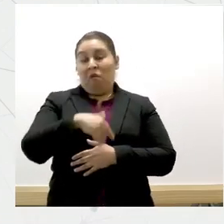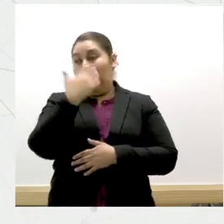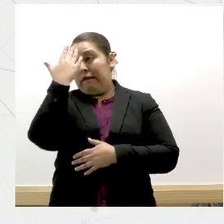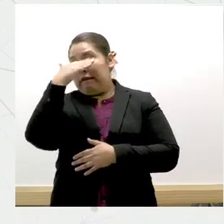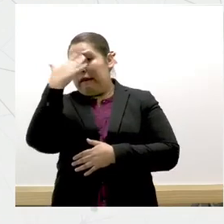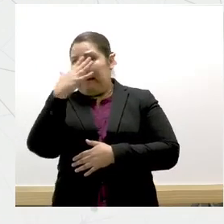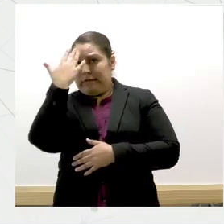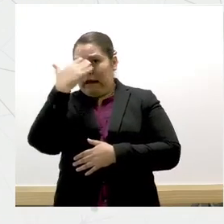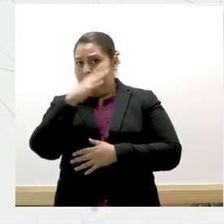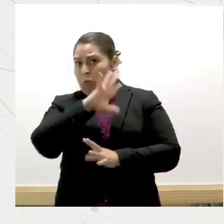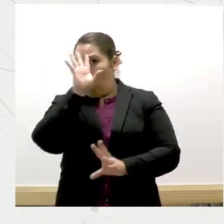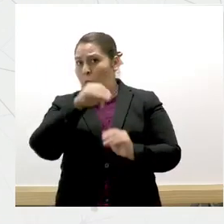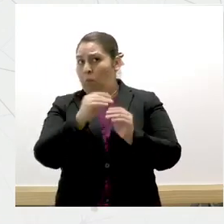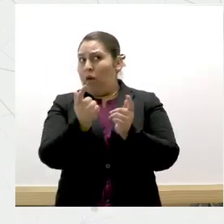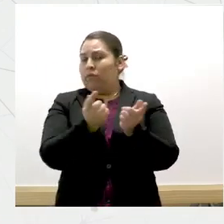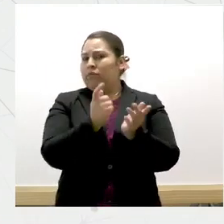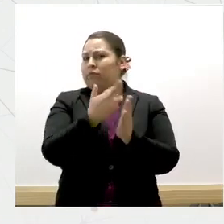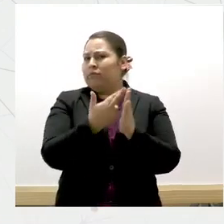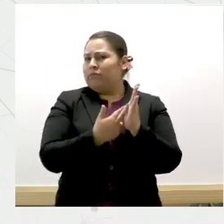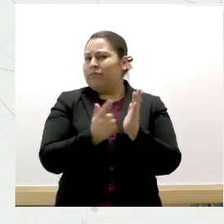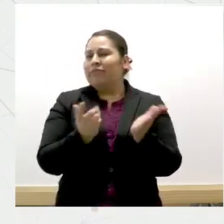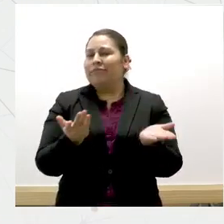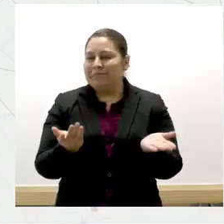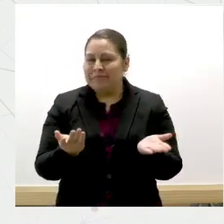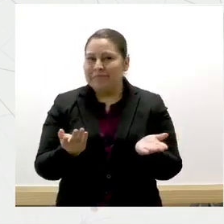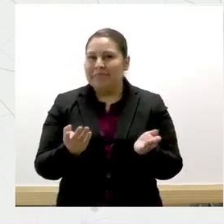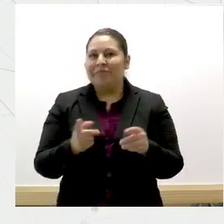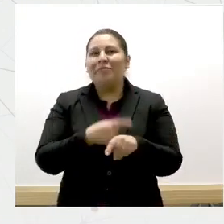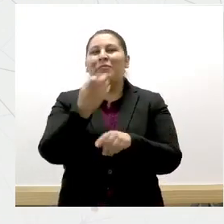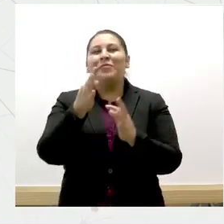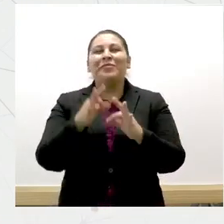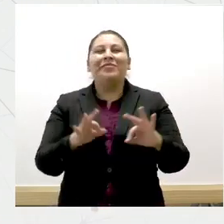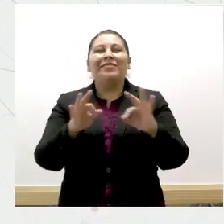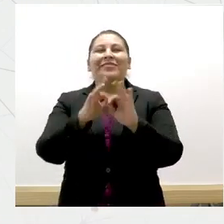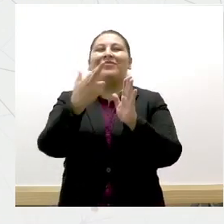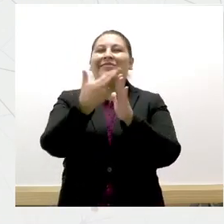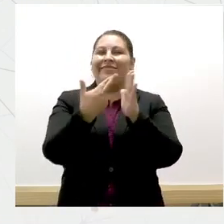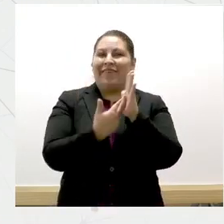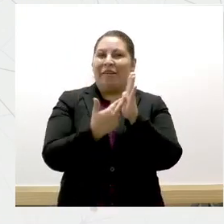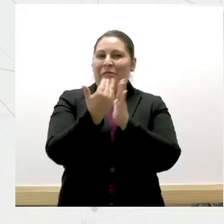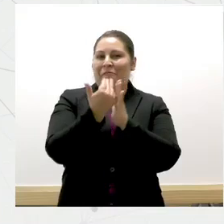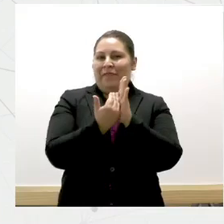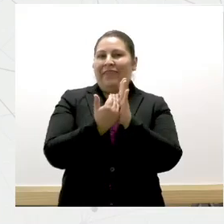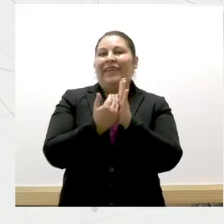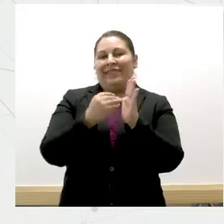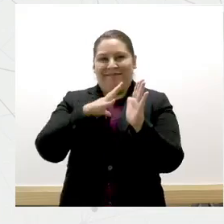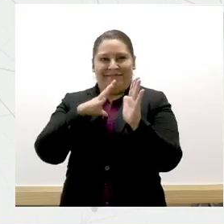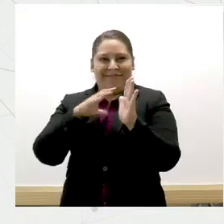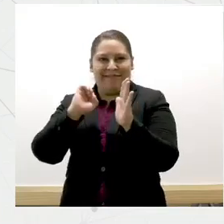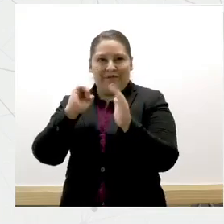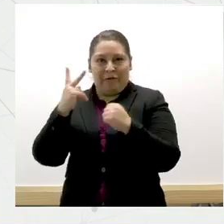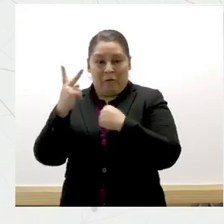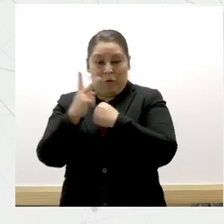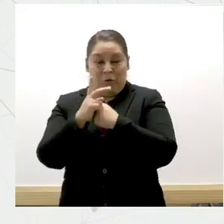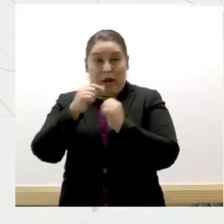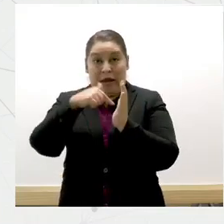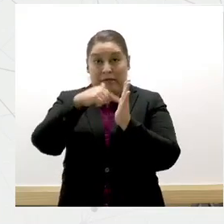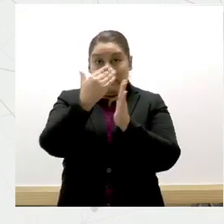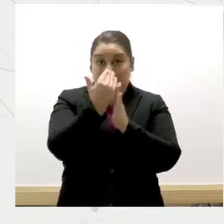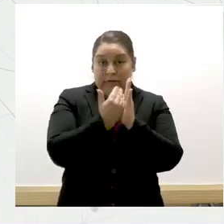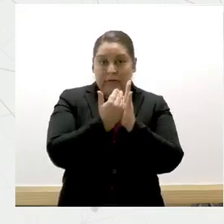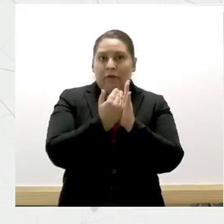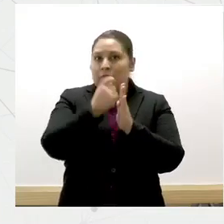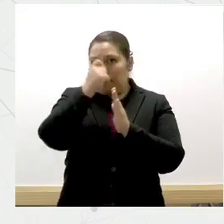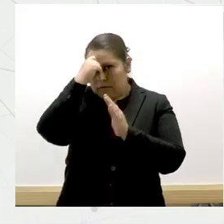escucharé encantada, ¿no? Precisamente por eso también el reglamento europeo, como les decía, apuesta por los códigos de conducta para